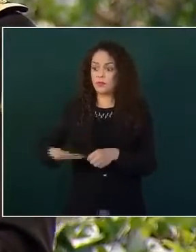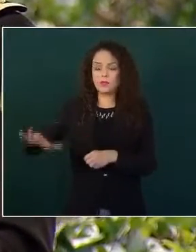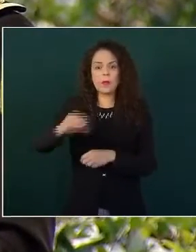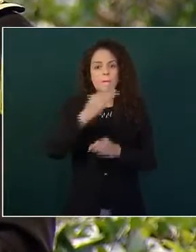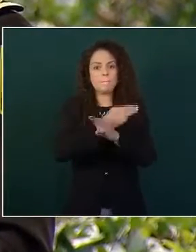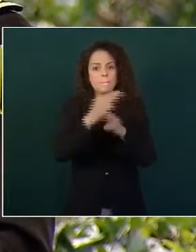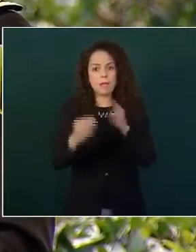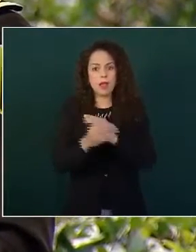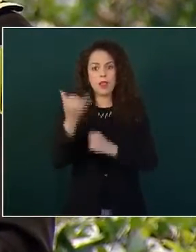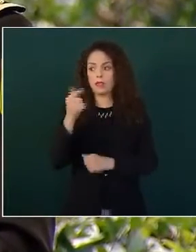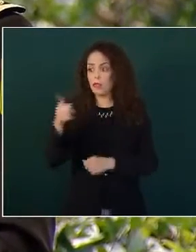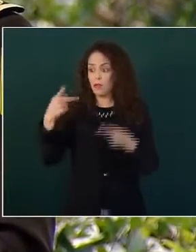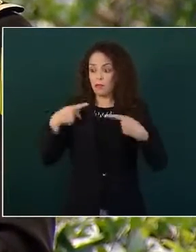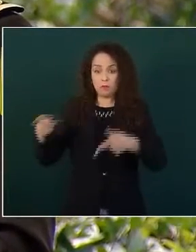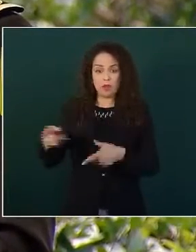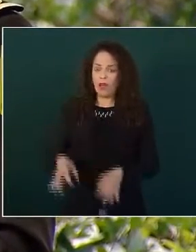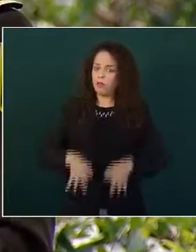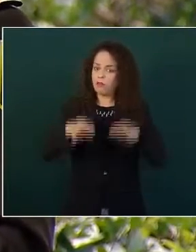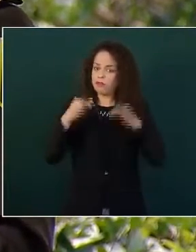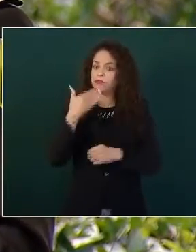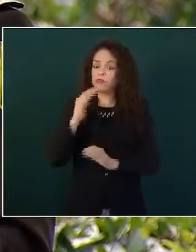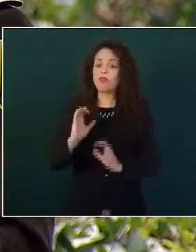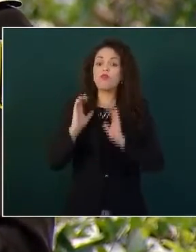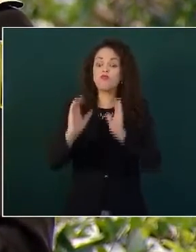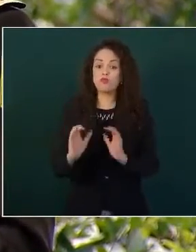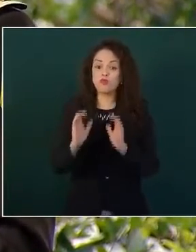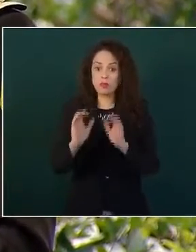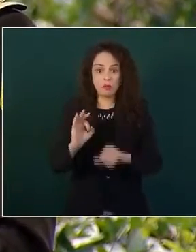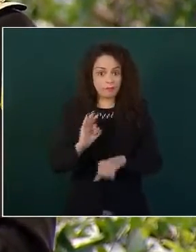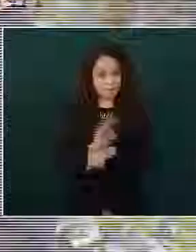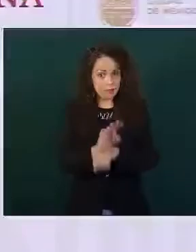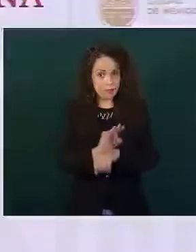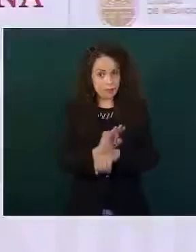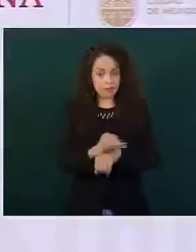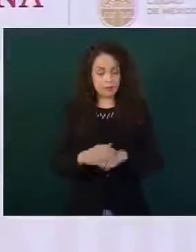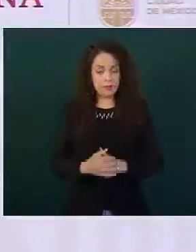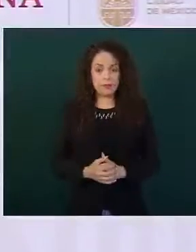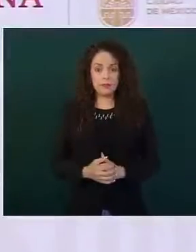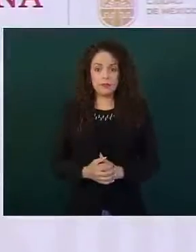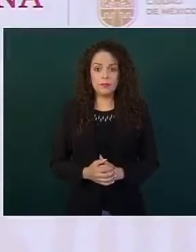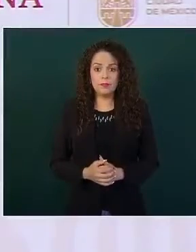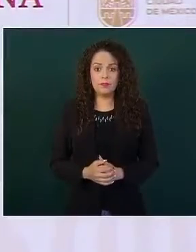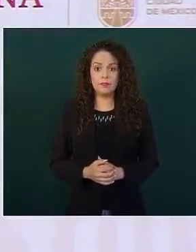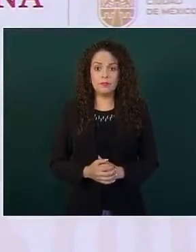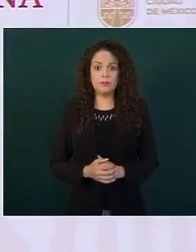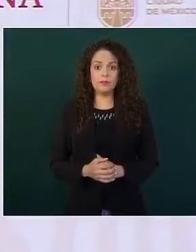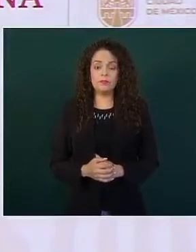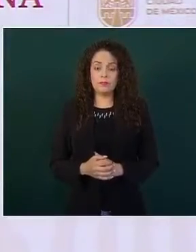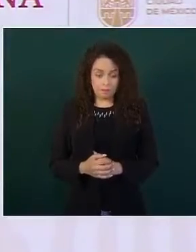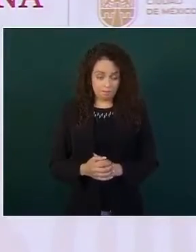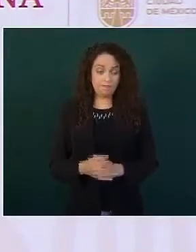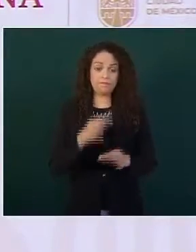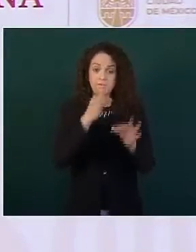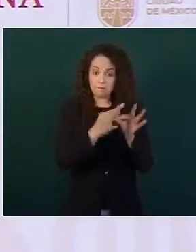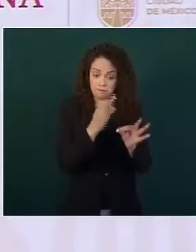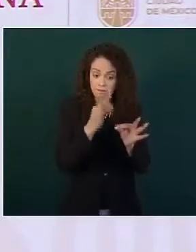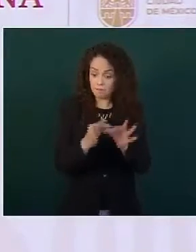materiales en óptimas condiciones. Los invito a que con cabal cumplimiento del